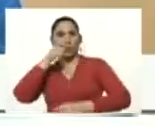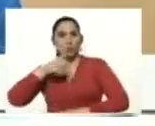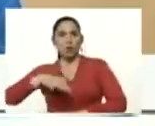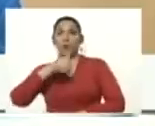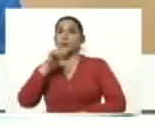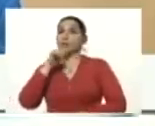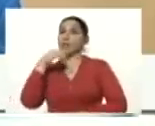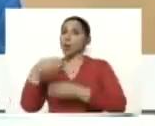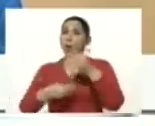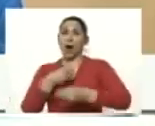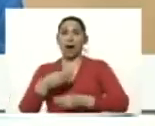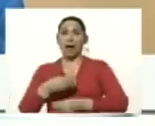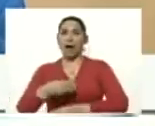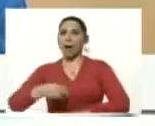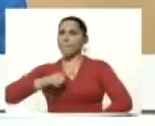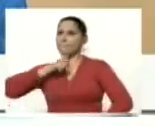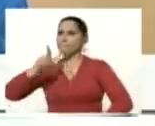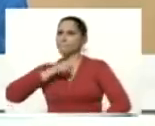haga le va a ir mal,